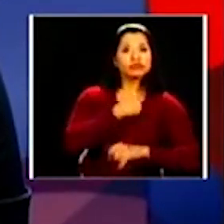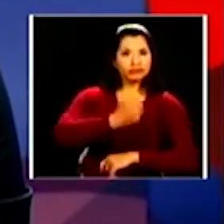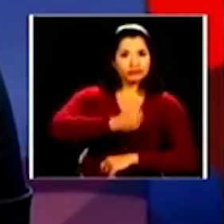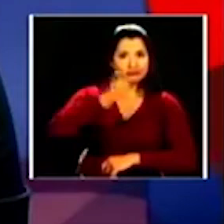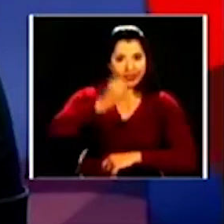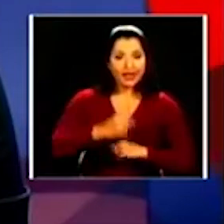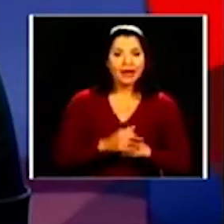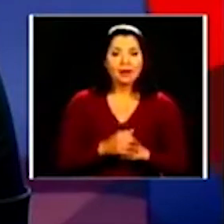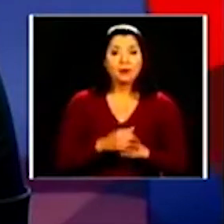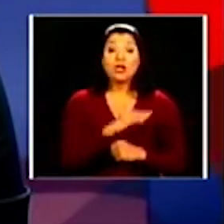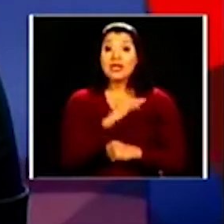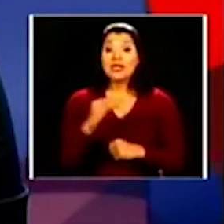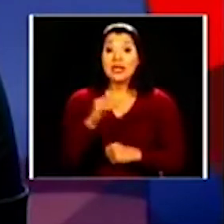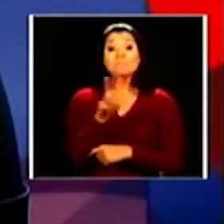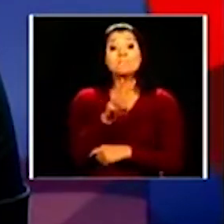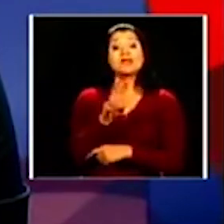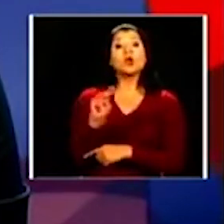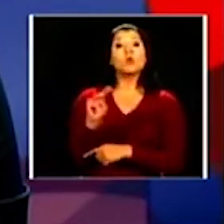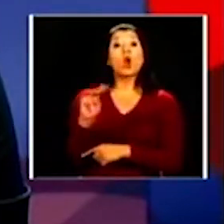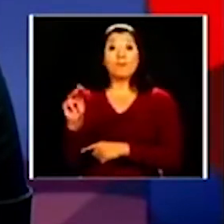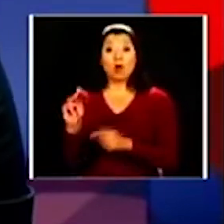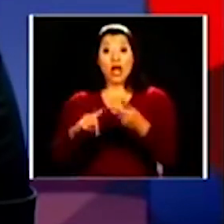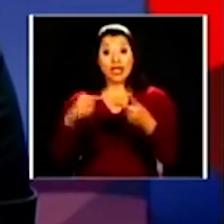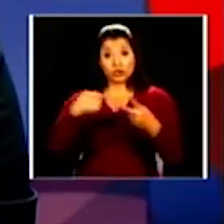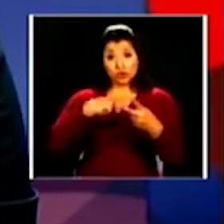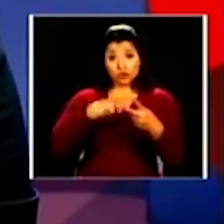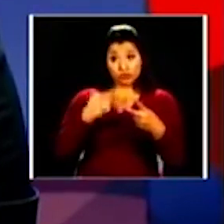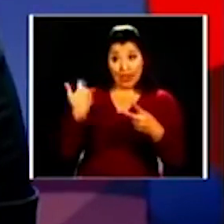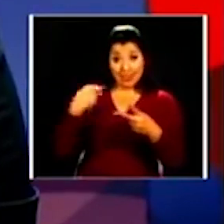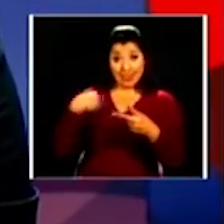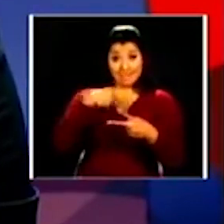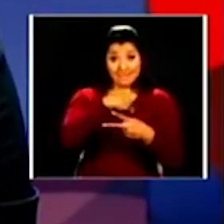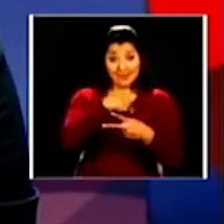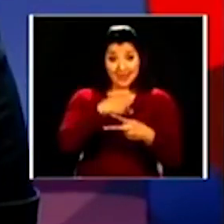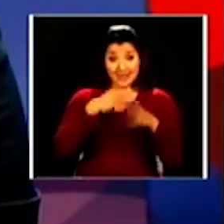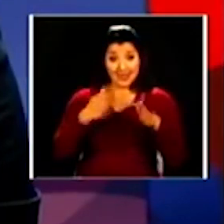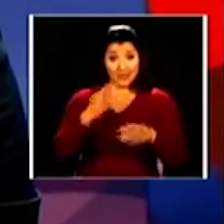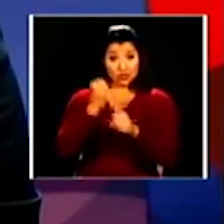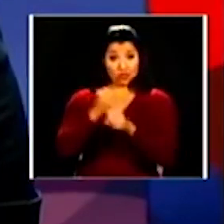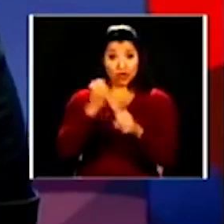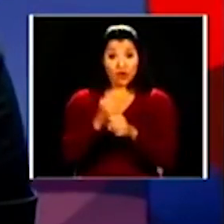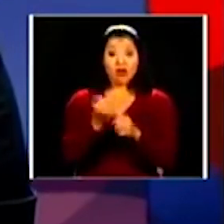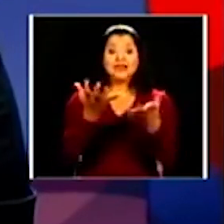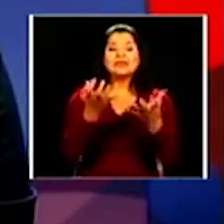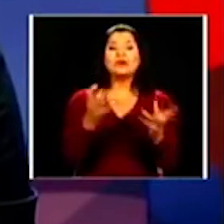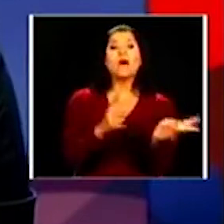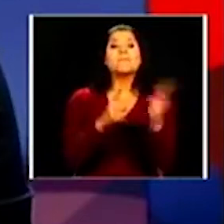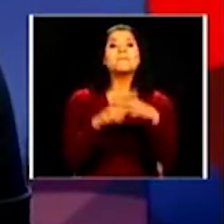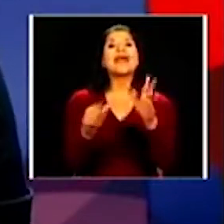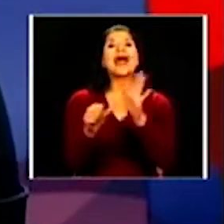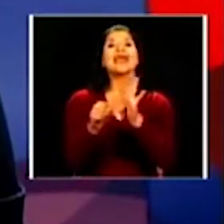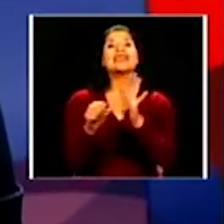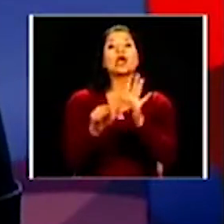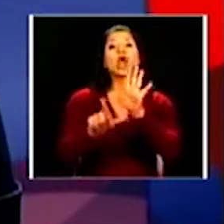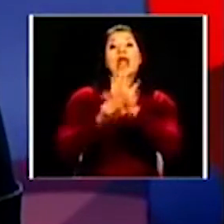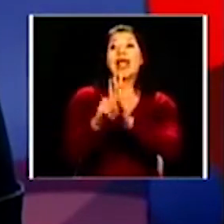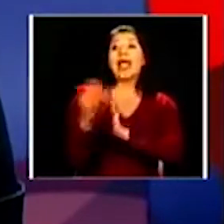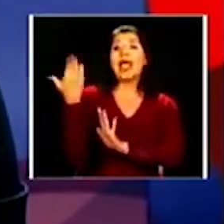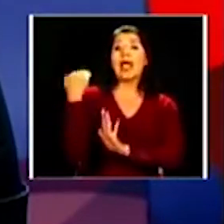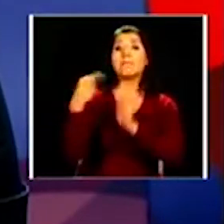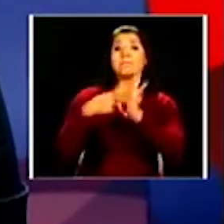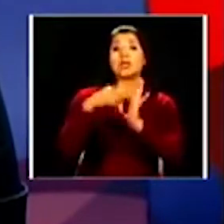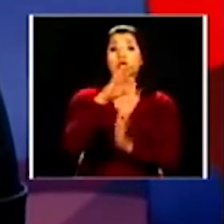Mora y mi persona, los dos como exministros de Trabajo, para aplicar un artículo de la ley del 98 y definitivamente